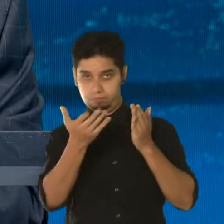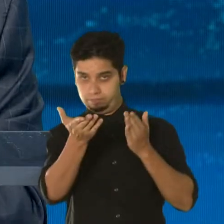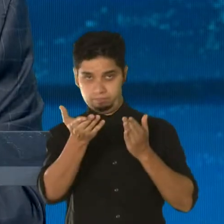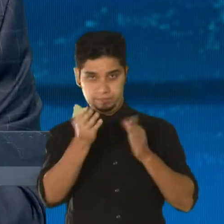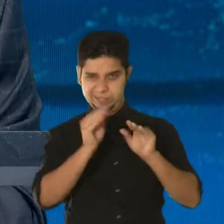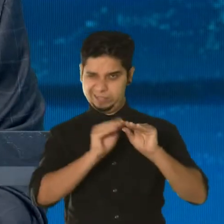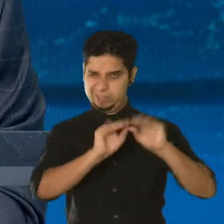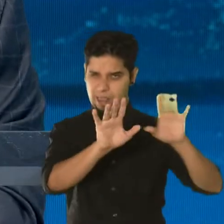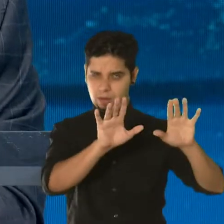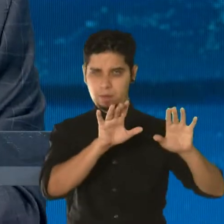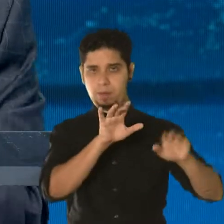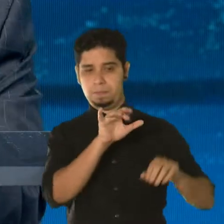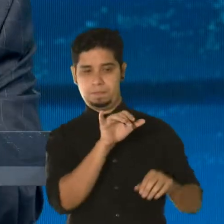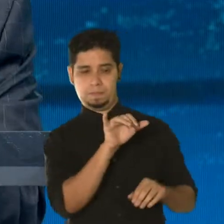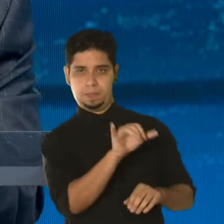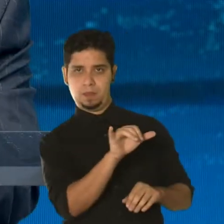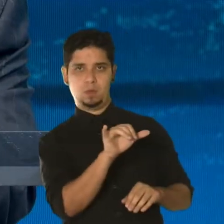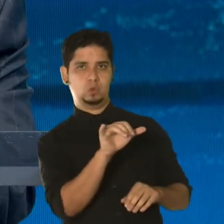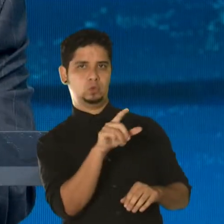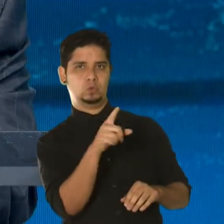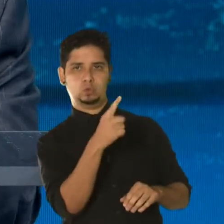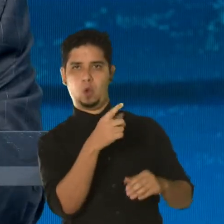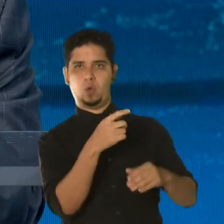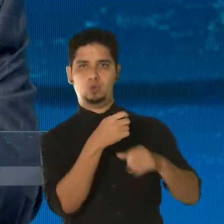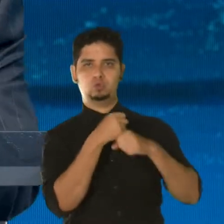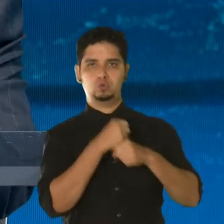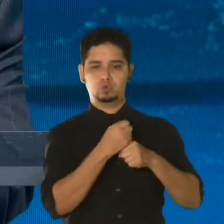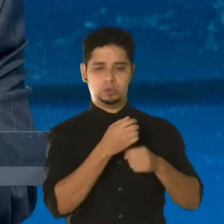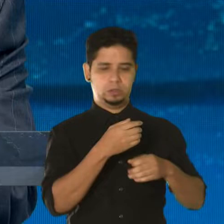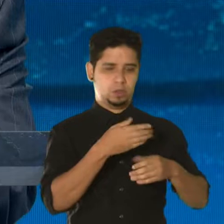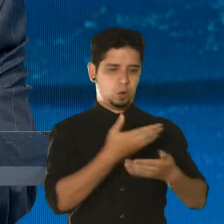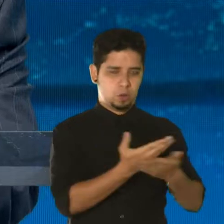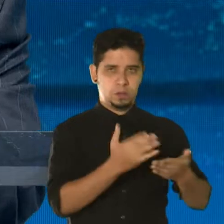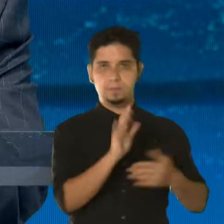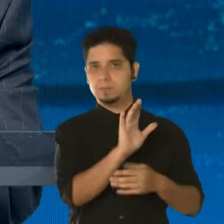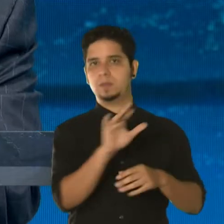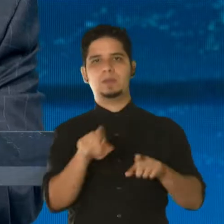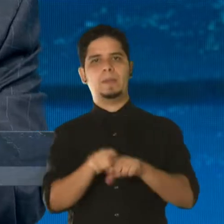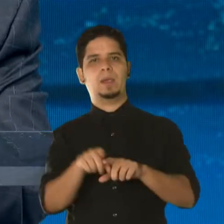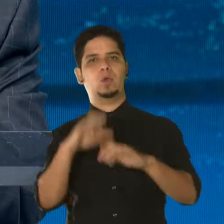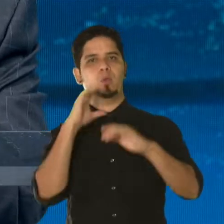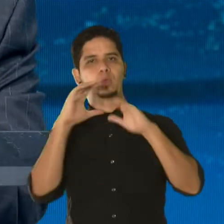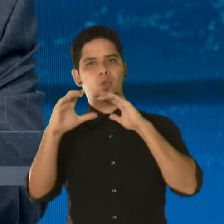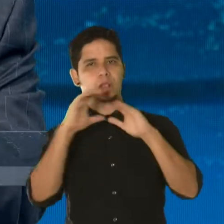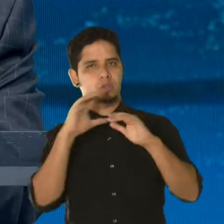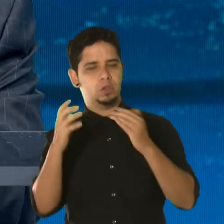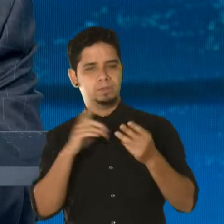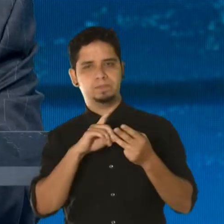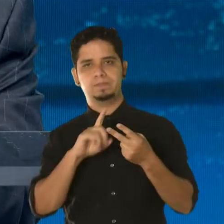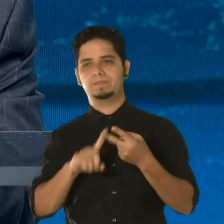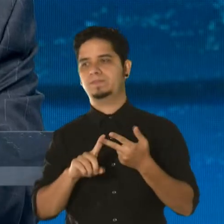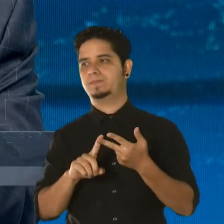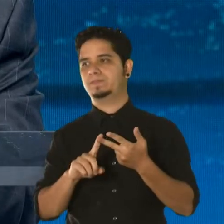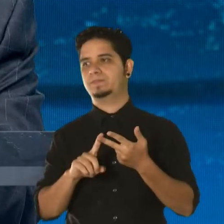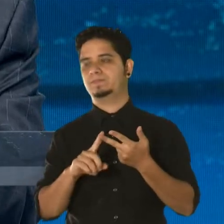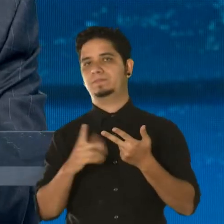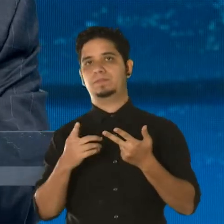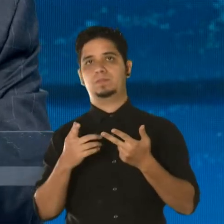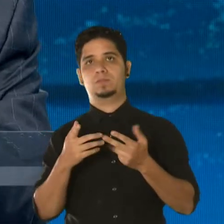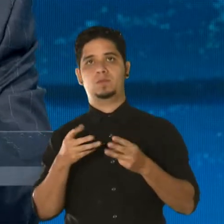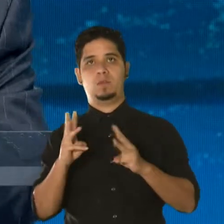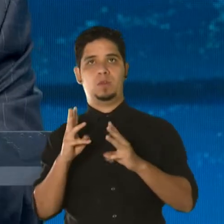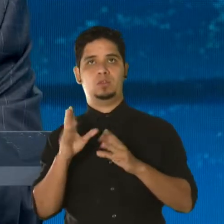Obviamente, pero no solo en la manufactura en sí, sino en las comunicaciones. La forma, por ejemplo, de